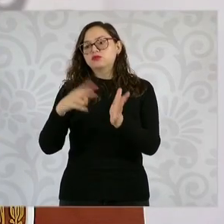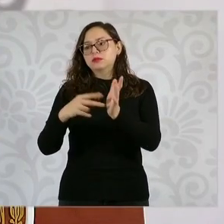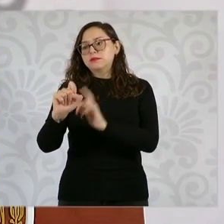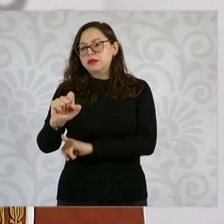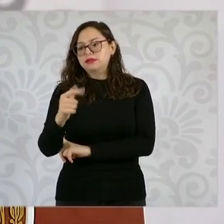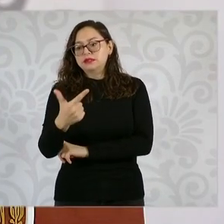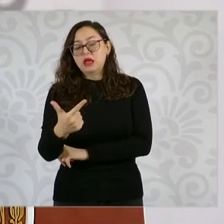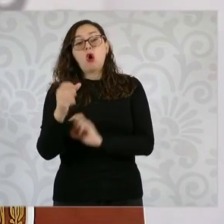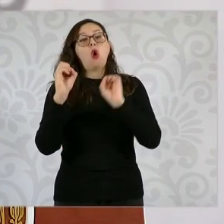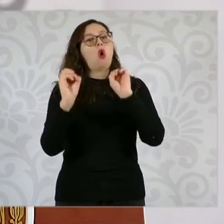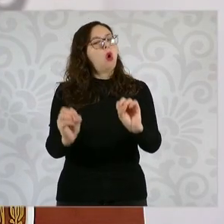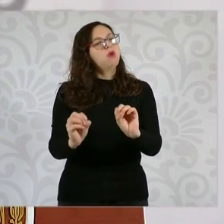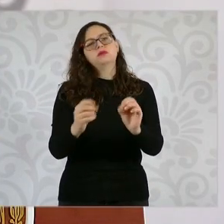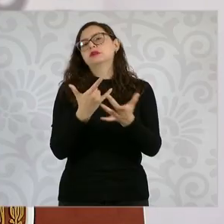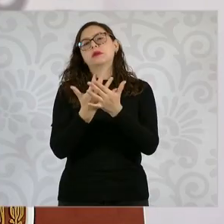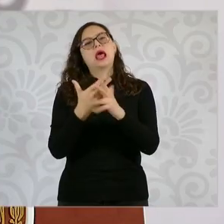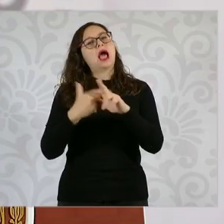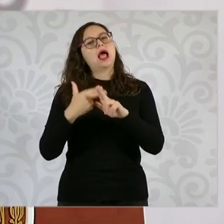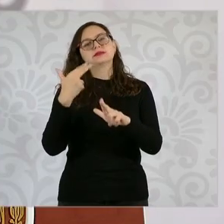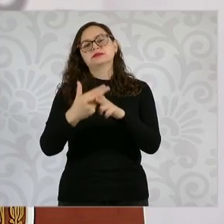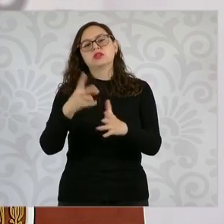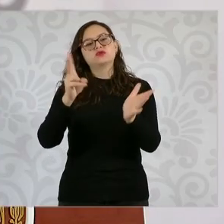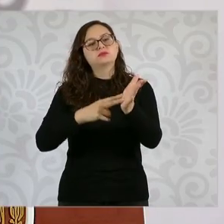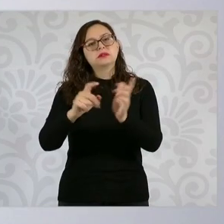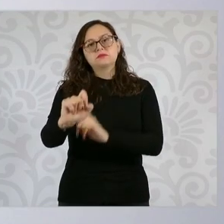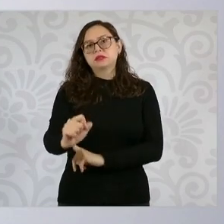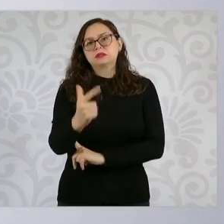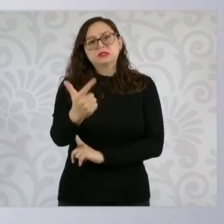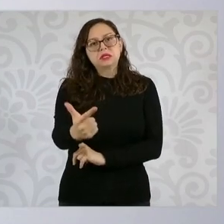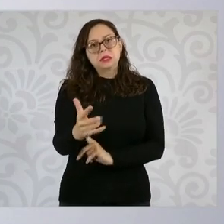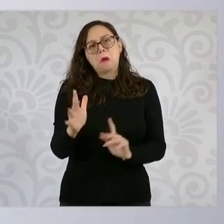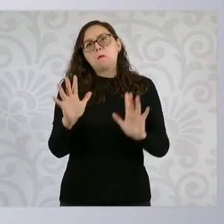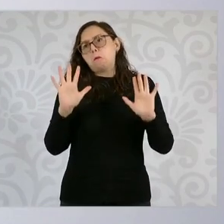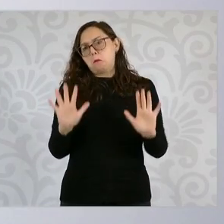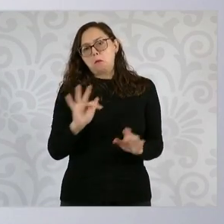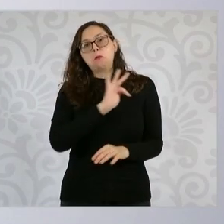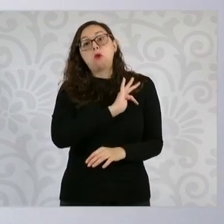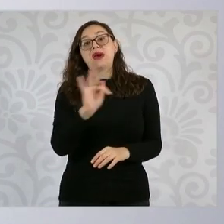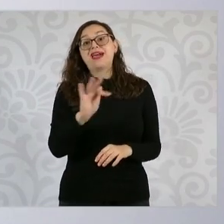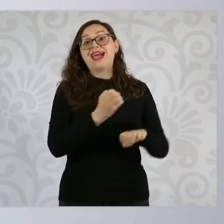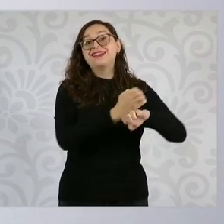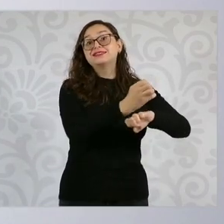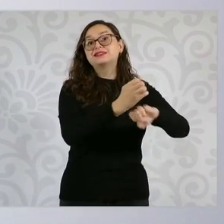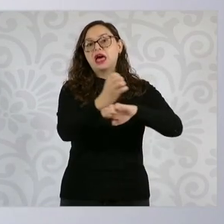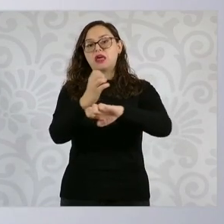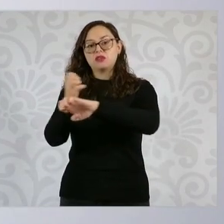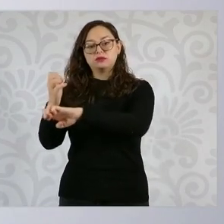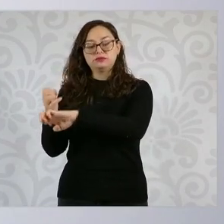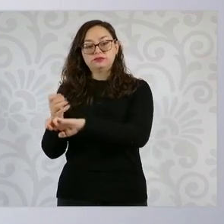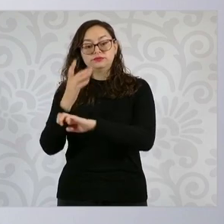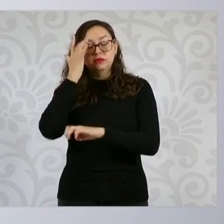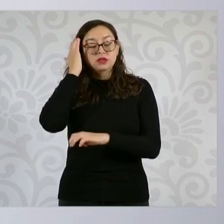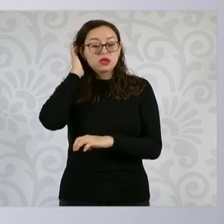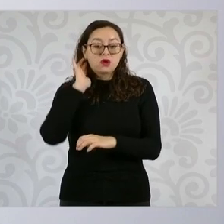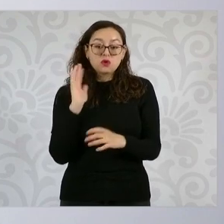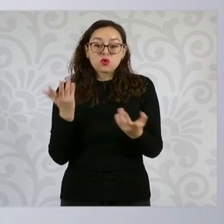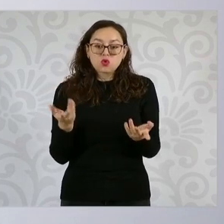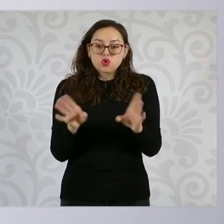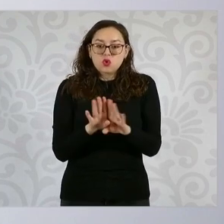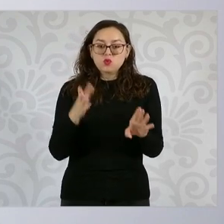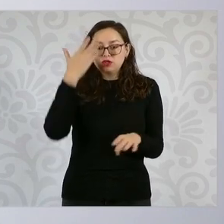abre esa posibilidad en la Constitución. Entonces, ¿cómo vamos a saber cuáles son las vacancias? Lo que dice